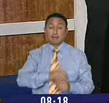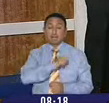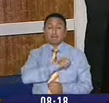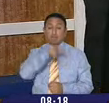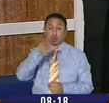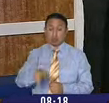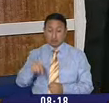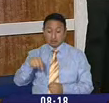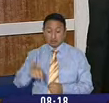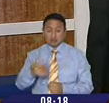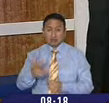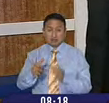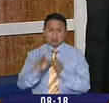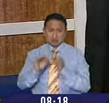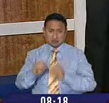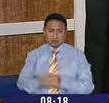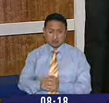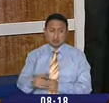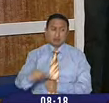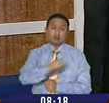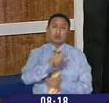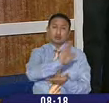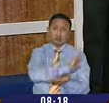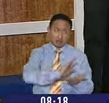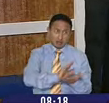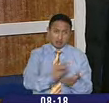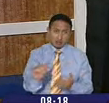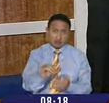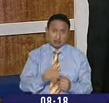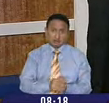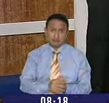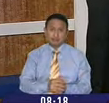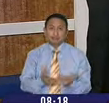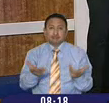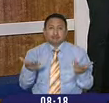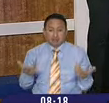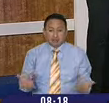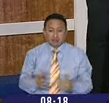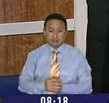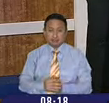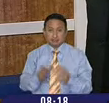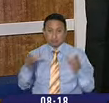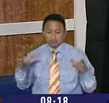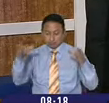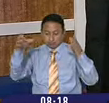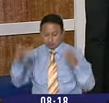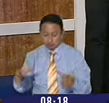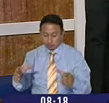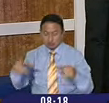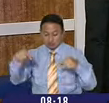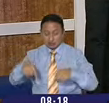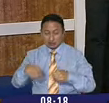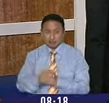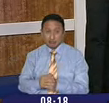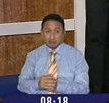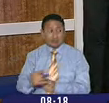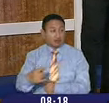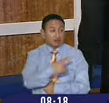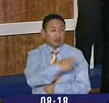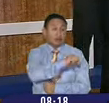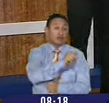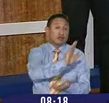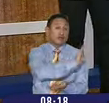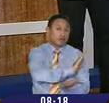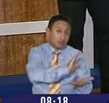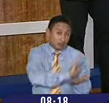tenemos también barrios. Sí, eso que yo digo. A ver, claro. Prioridades, ¿no? Claro, o sea, a ver, trabajan en unas zonas, ya dijeron, estamos acá, pero no hay que olvidarse. No